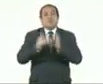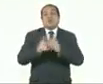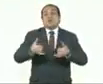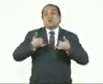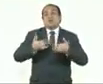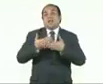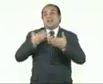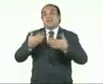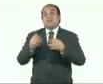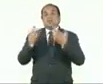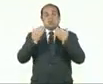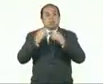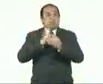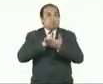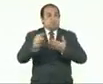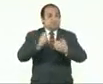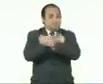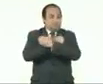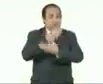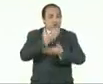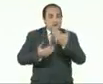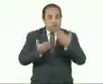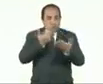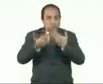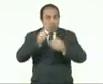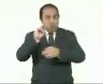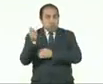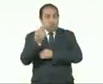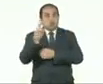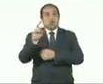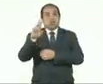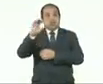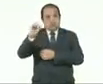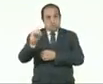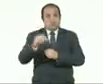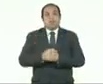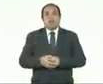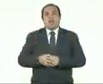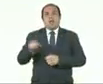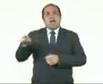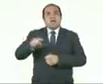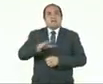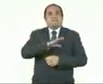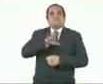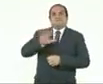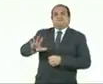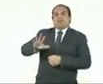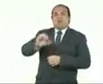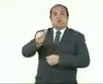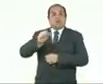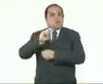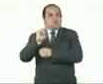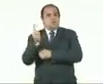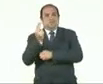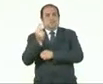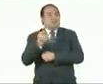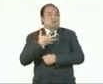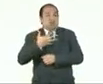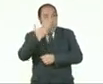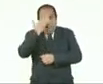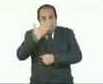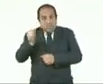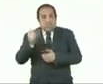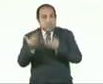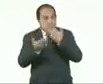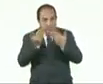están estudiando en la Universidad Rosario Castellanos, que fueron rechazados de otras universidades, no porque no tuvieran la capacidad